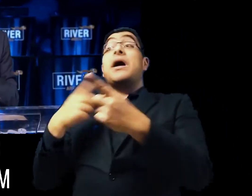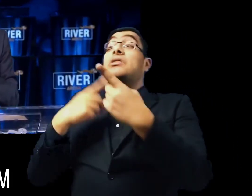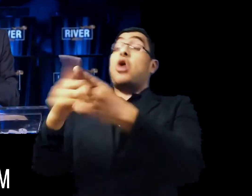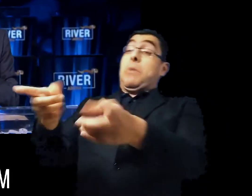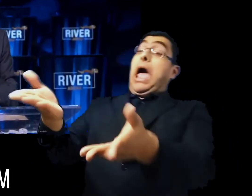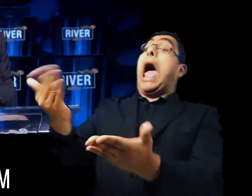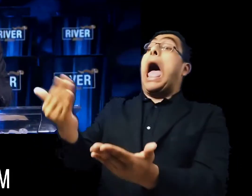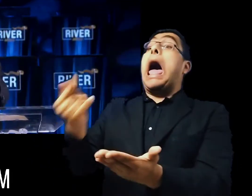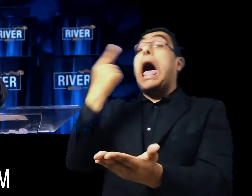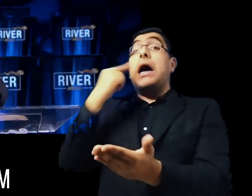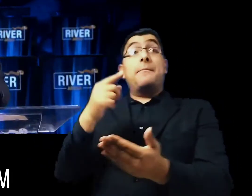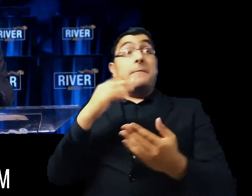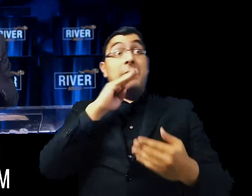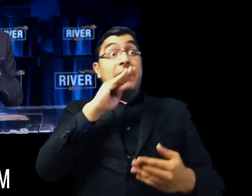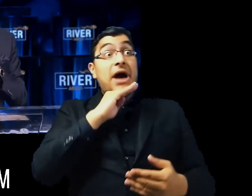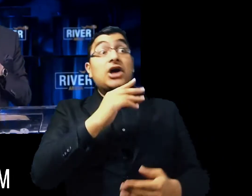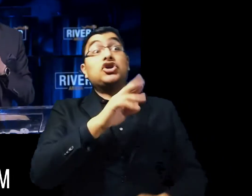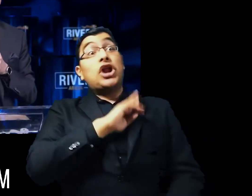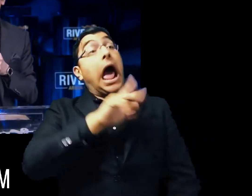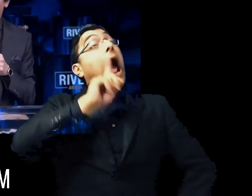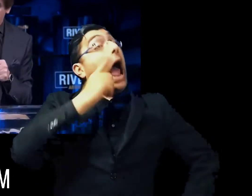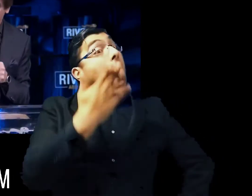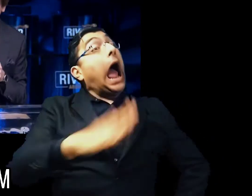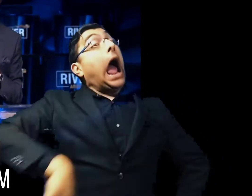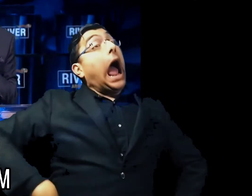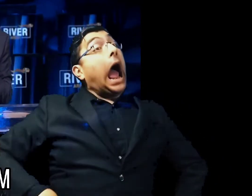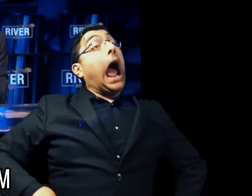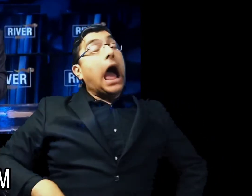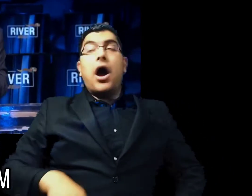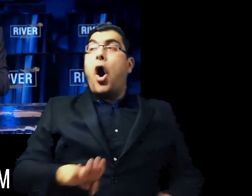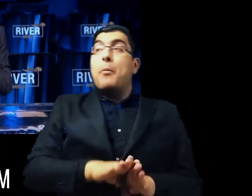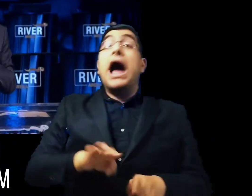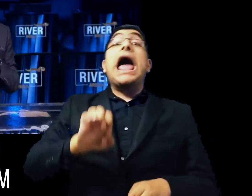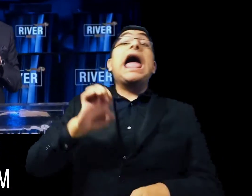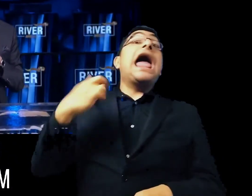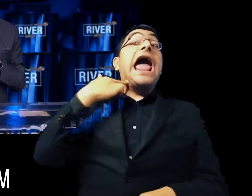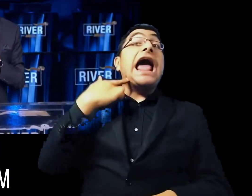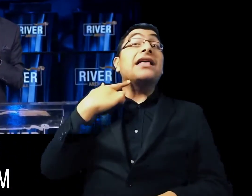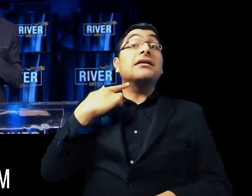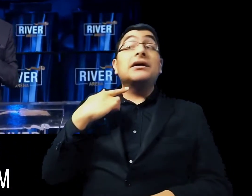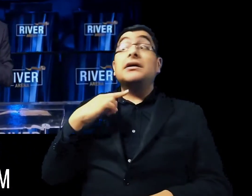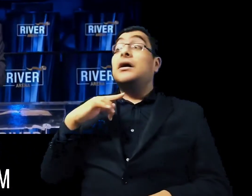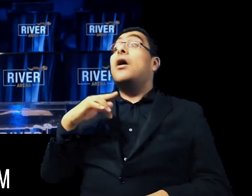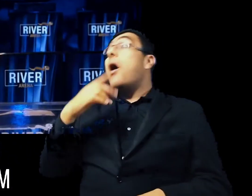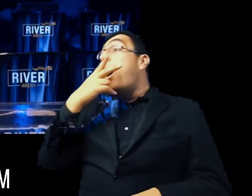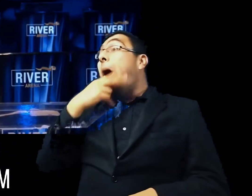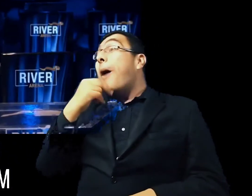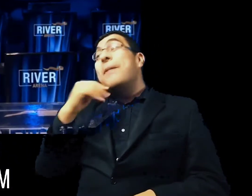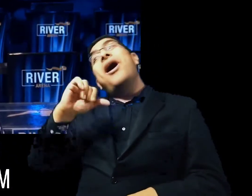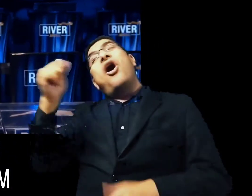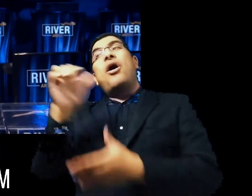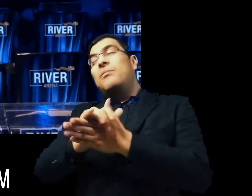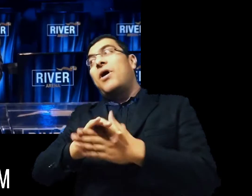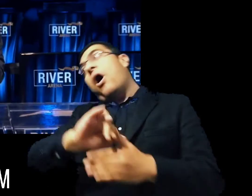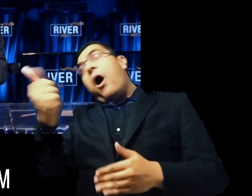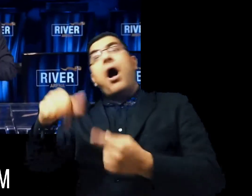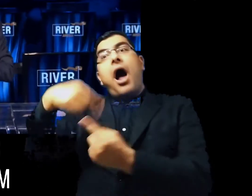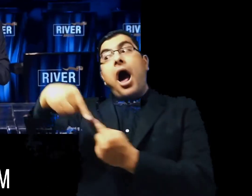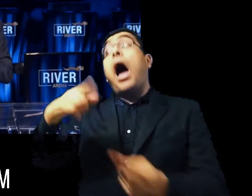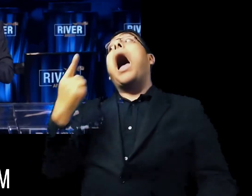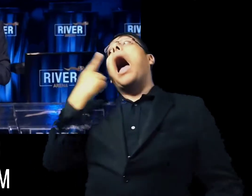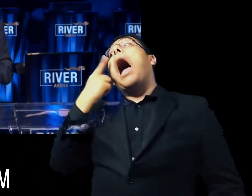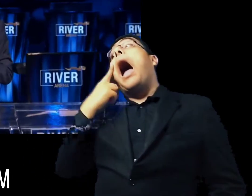o a la madre soltera se las mira con sospecha. Al ex mujeriego se lo mira como mujeriego en pausa. Ya va a